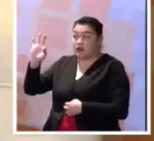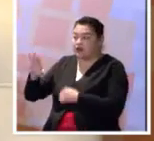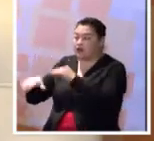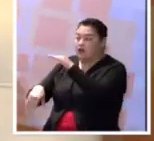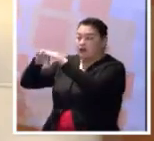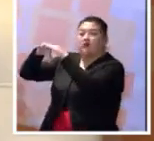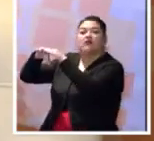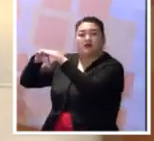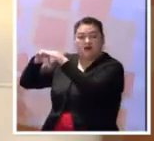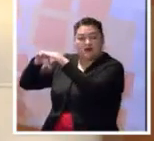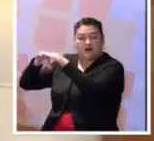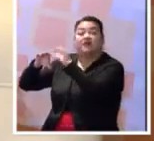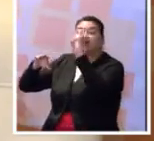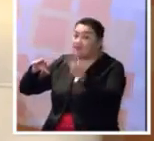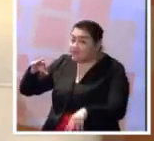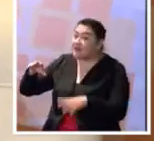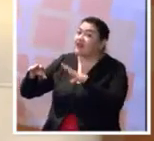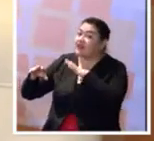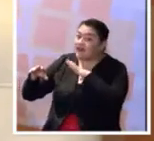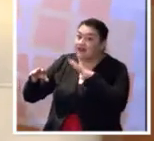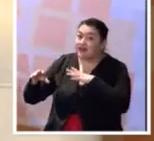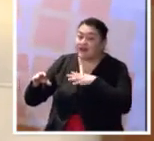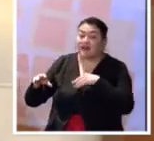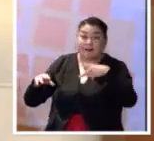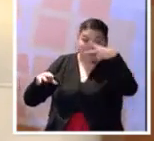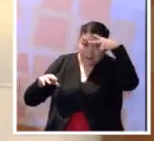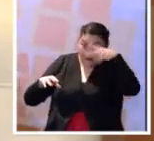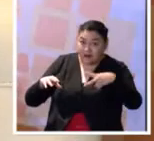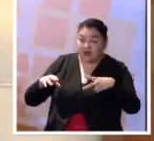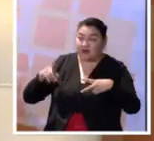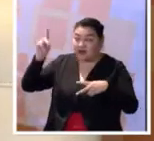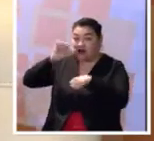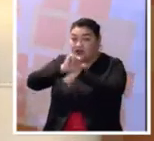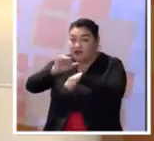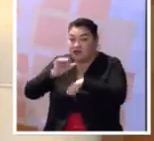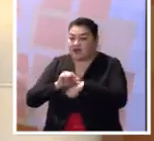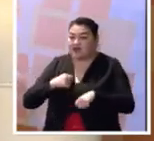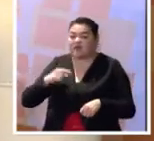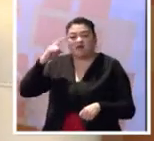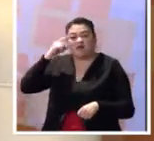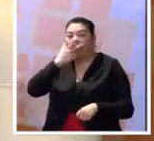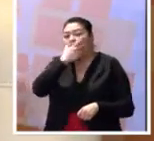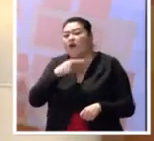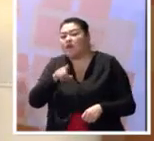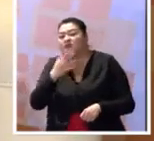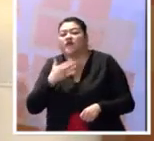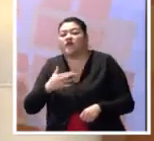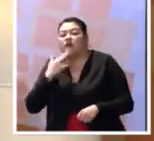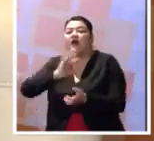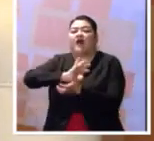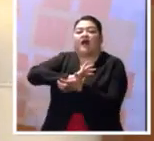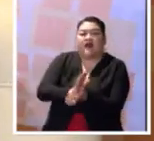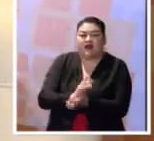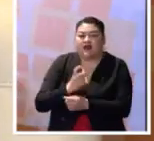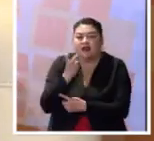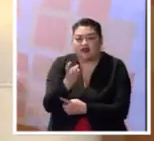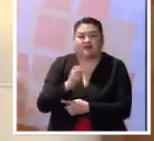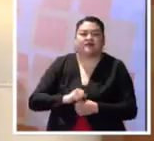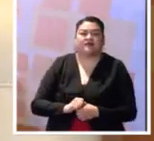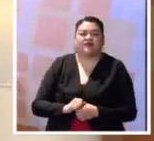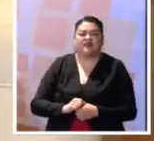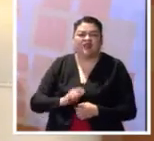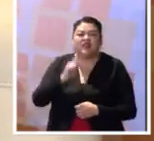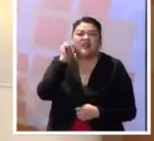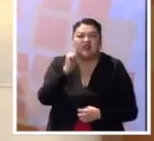y negando la historia misma de nuestras naciones, considera que esto es discriminatorio, pues entonces vamos a tener un problema